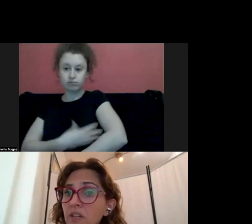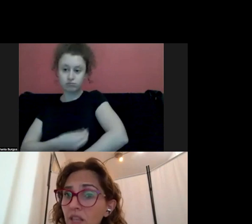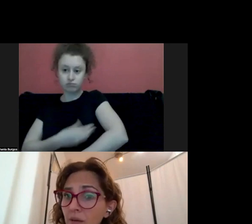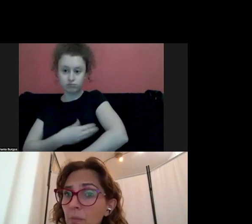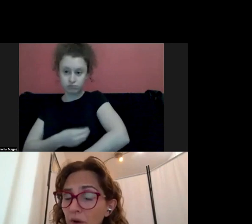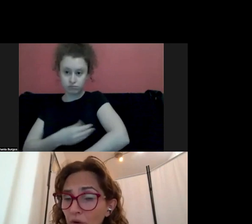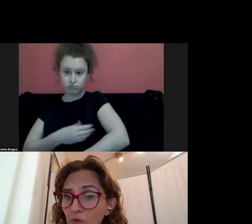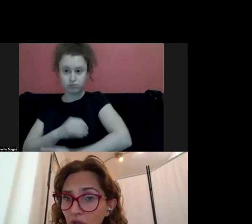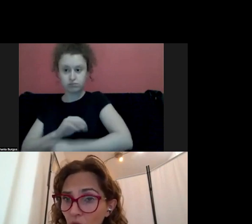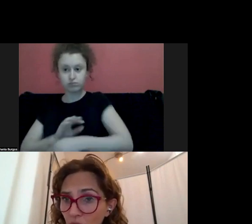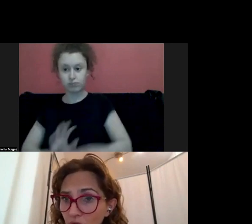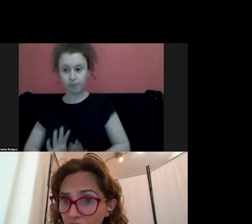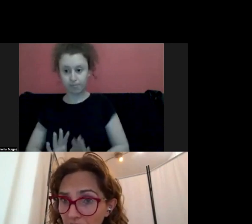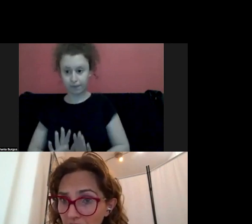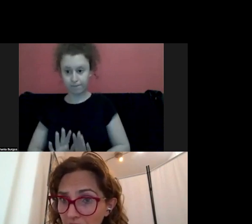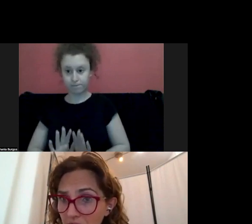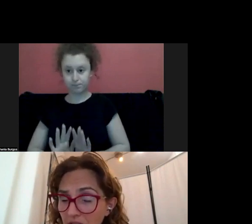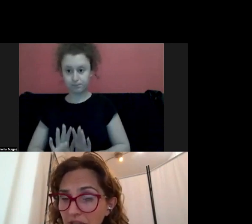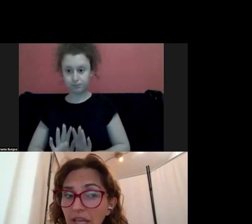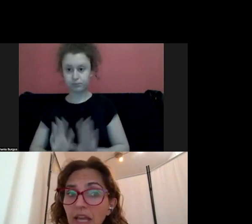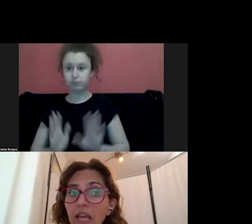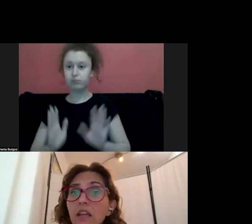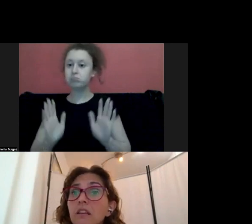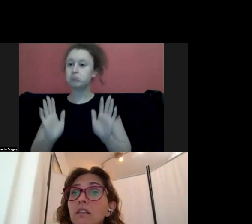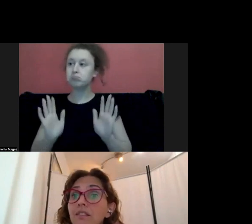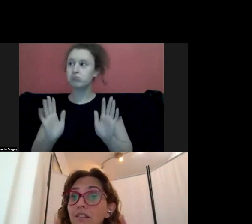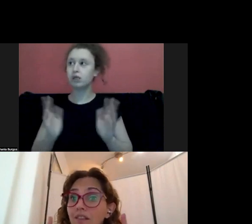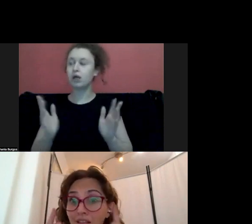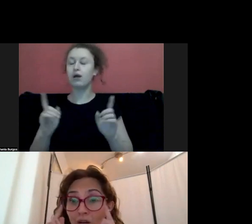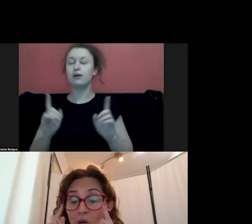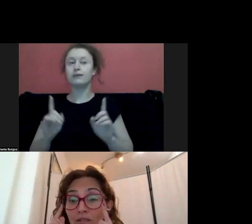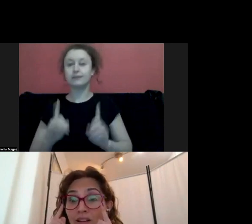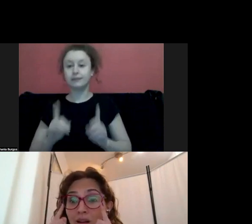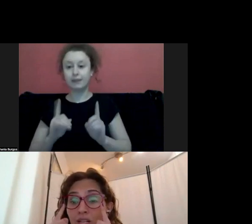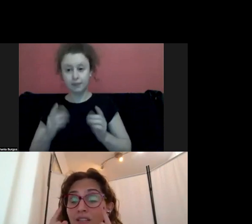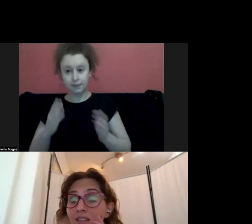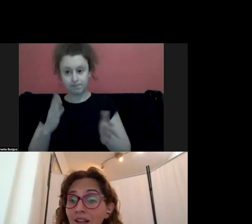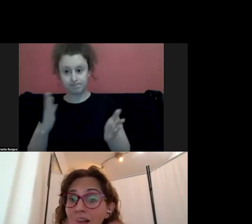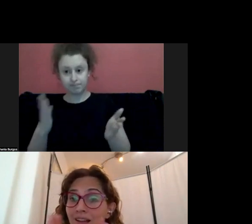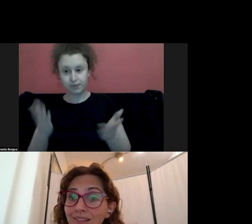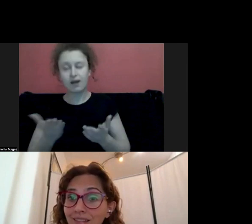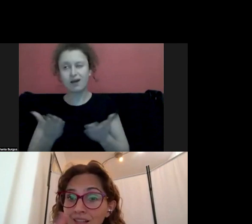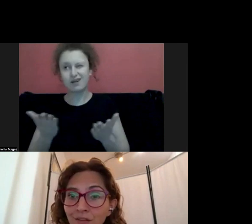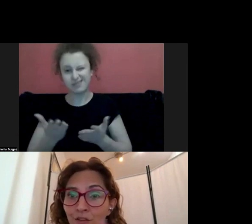las madres que dan biberón a sus hijos autistas. Que como hablábamos